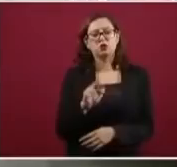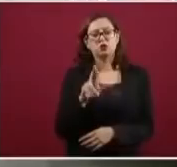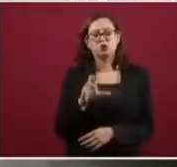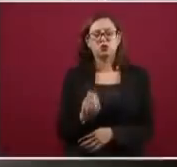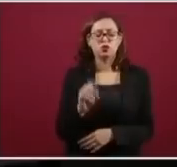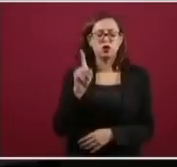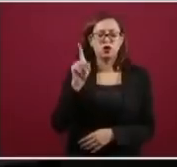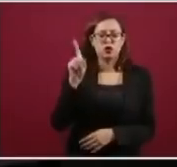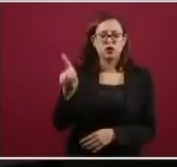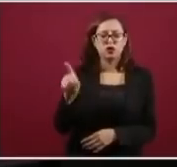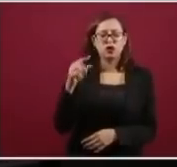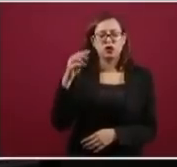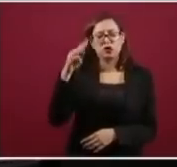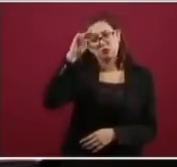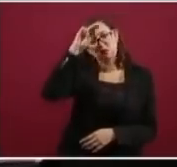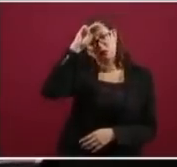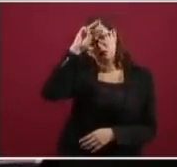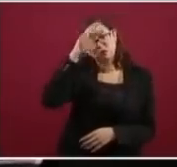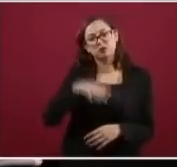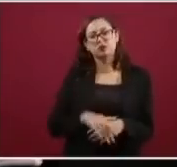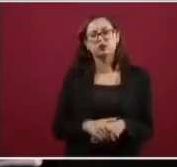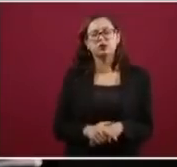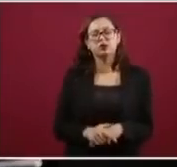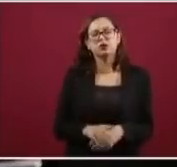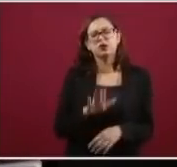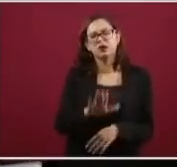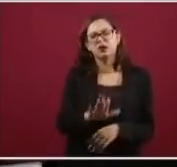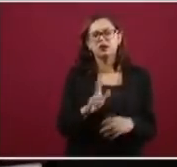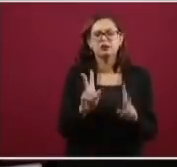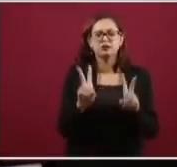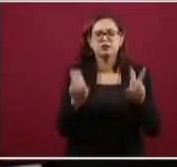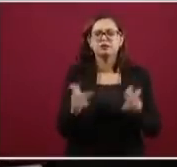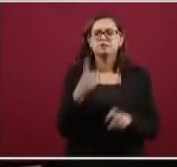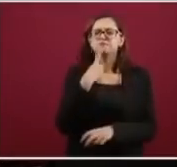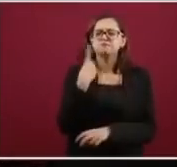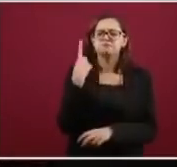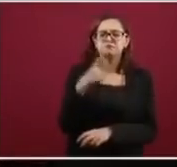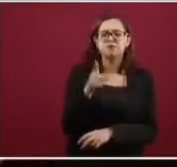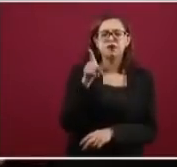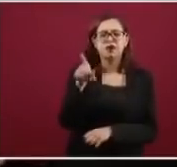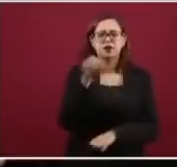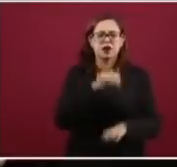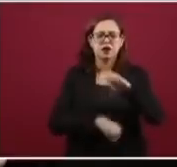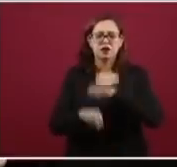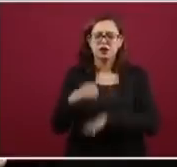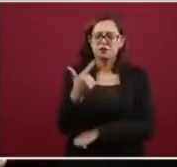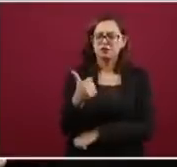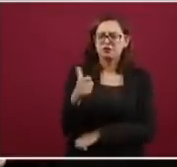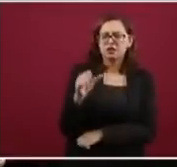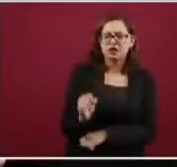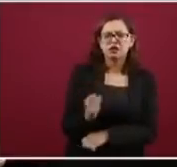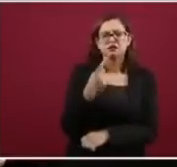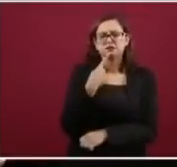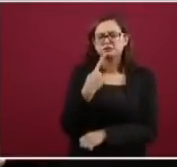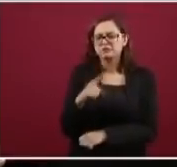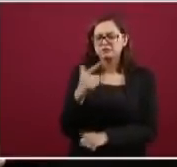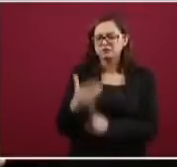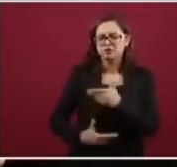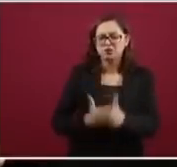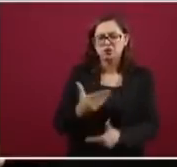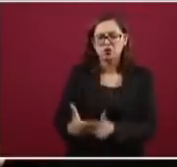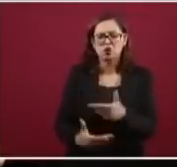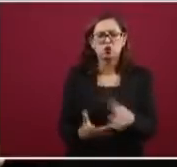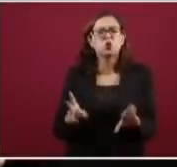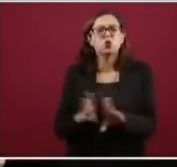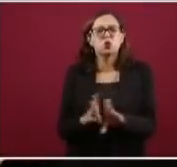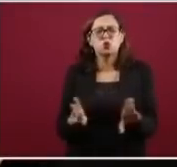con la empresa gasera nature y como el proceso nos podría explicar por qué es de interés de los usuarios que han